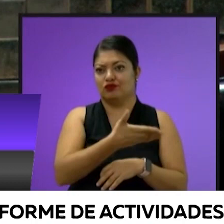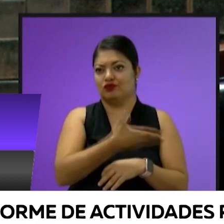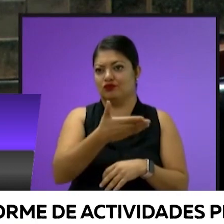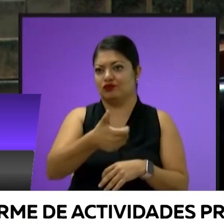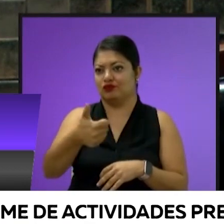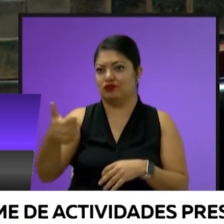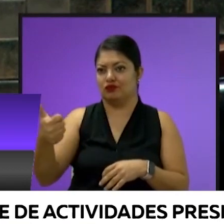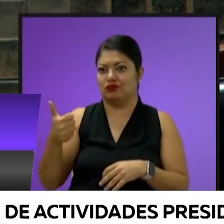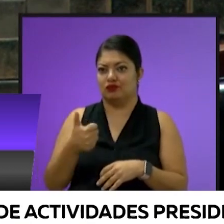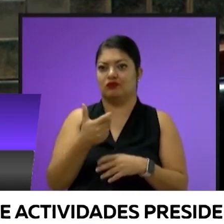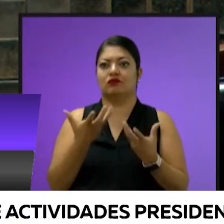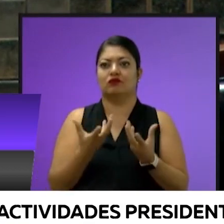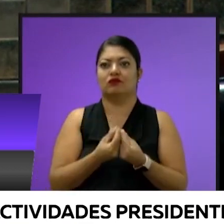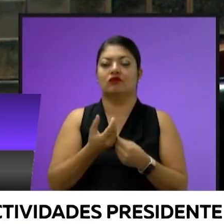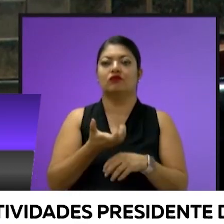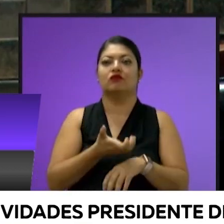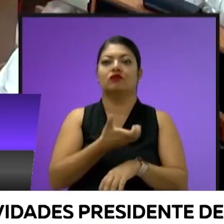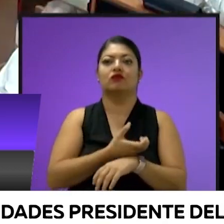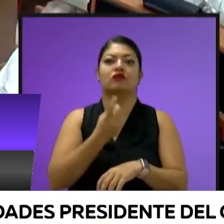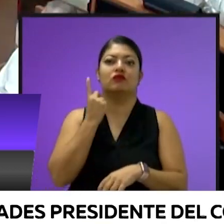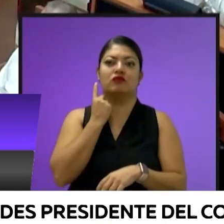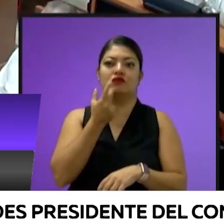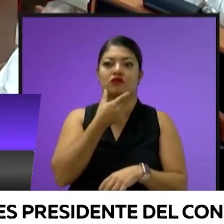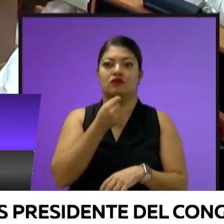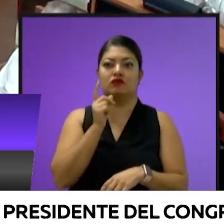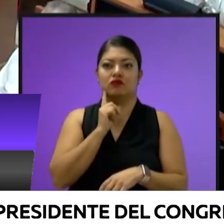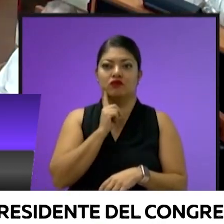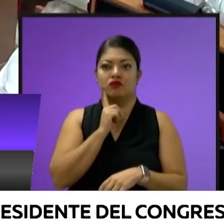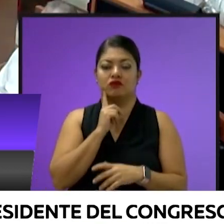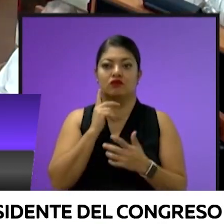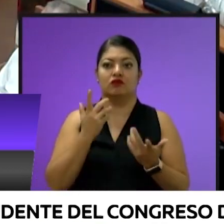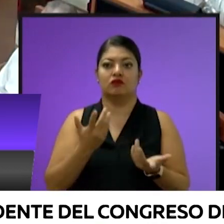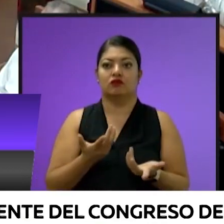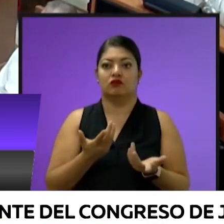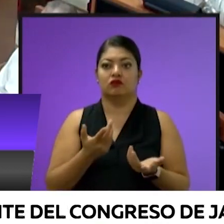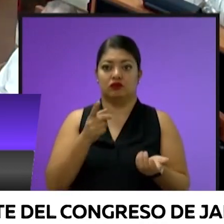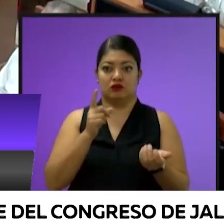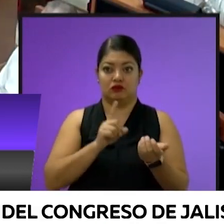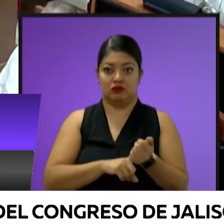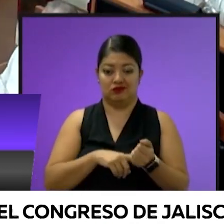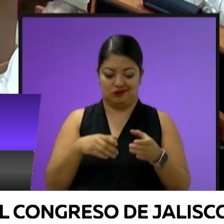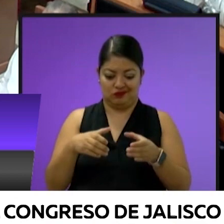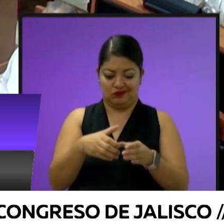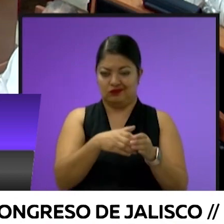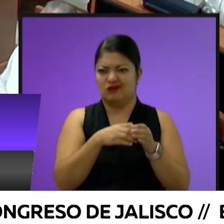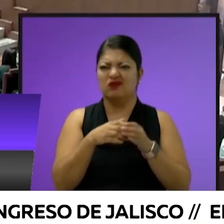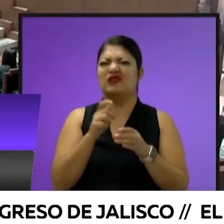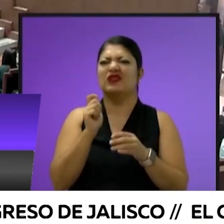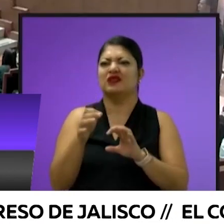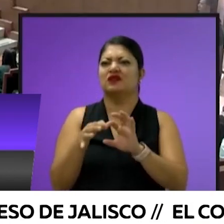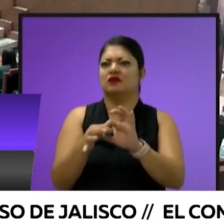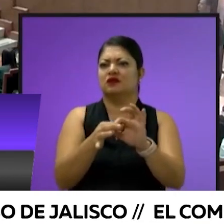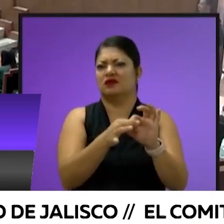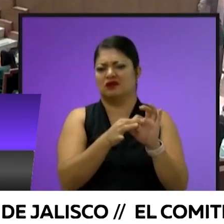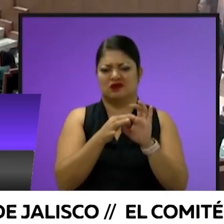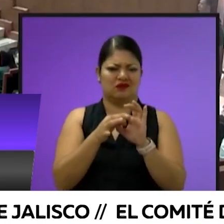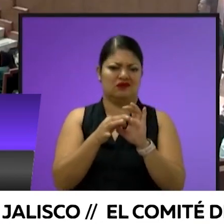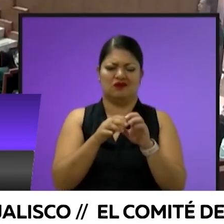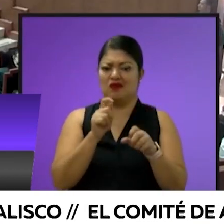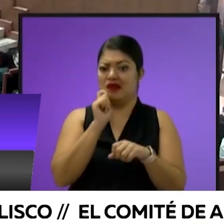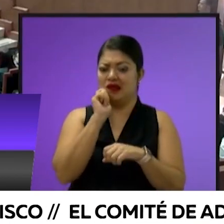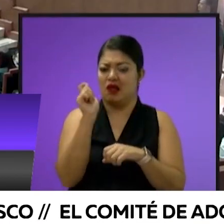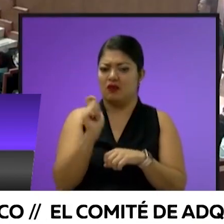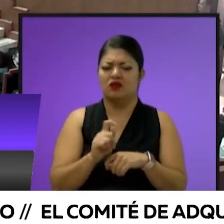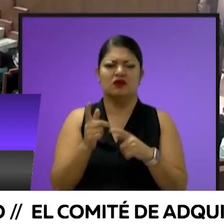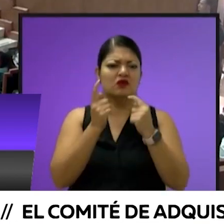en el Congreso Plural y Democrático. Se celebraron 27 sesiones por el Pleno del Congreso del Estado de Jalisco, que se desglosan en